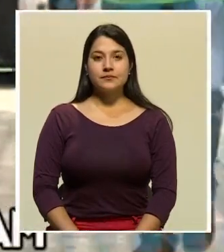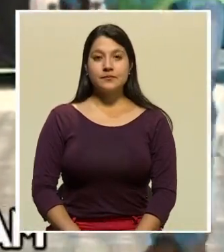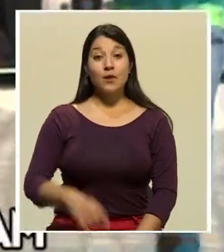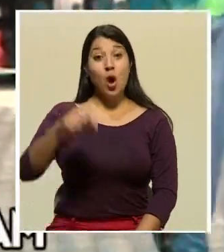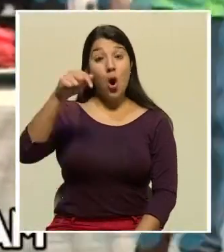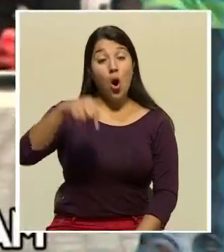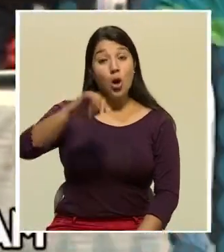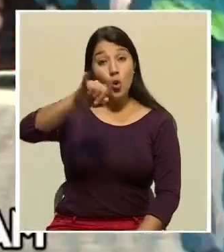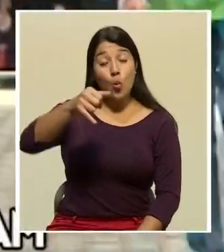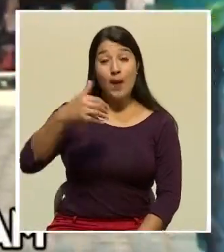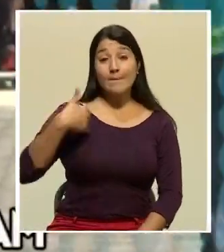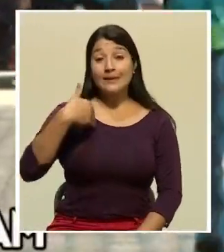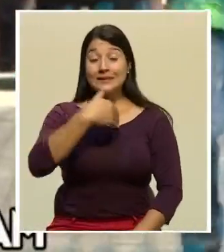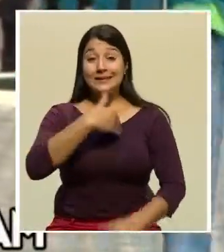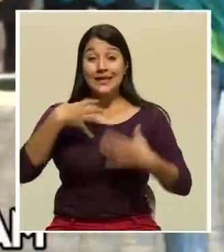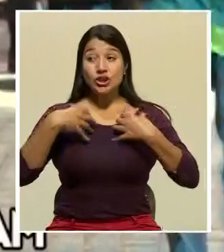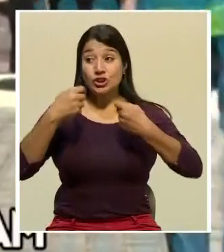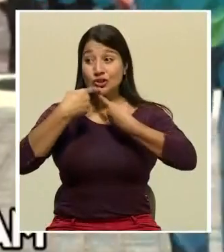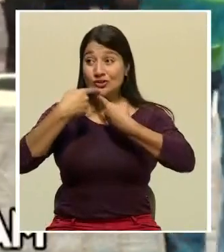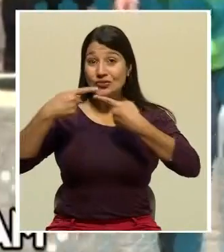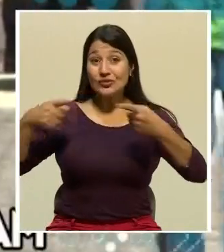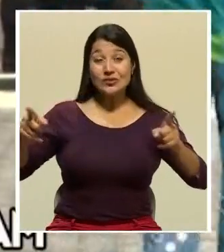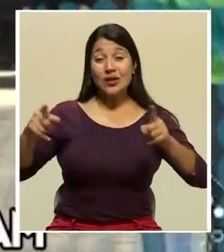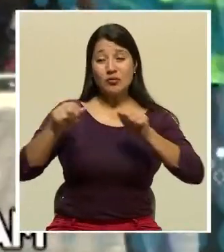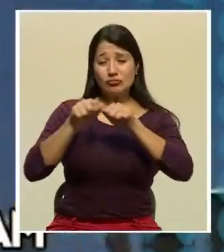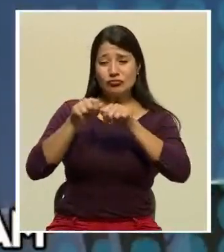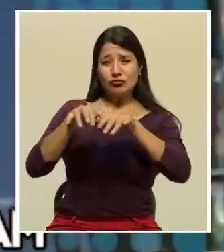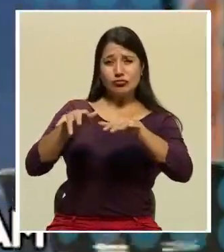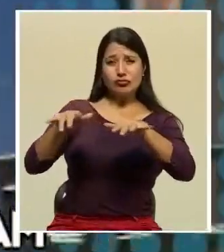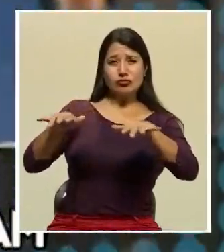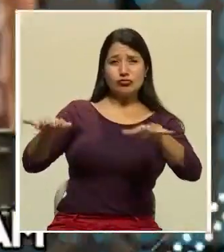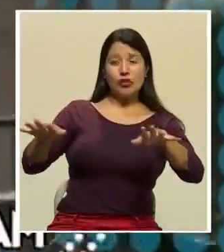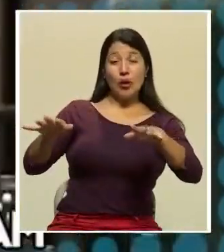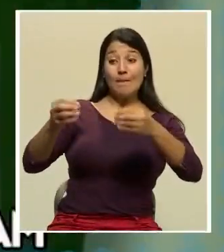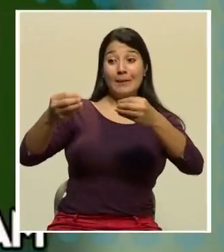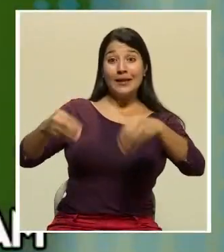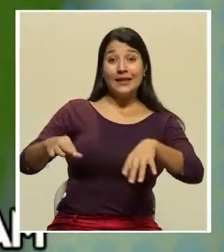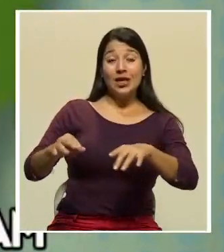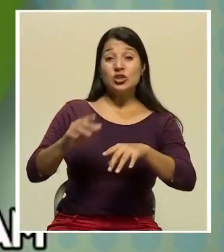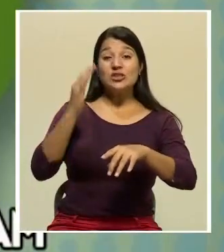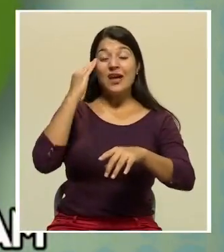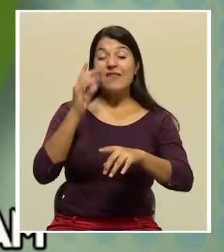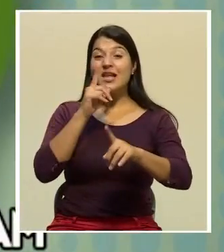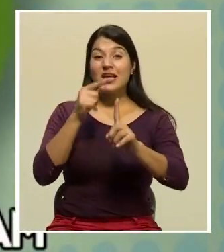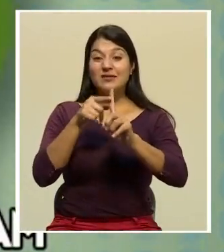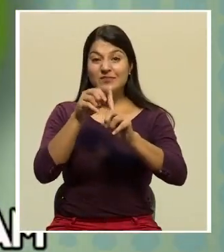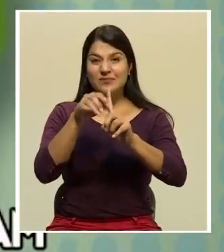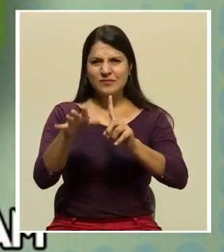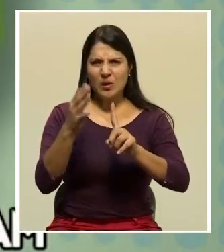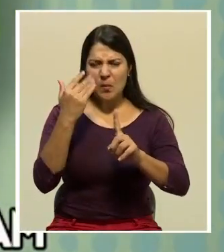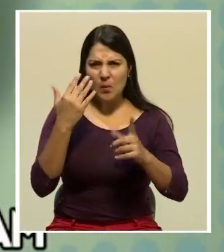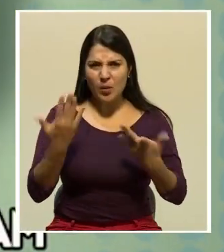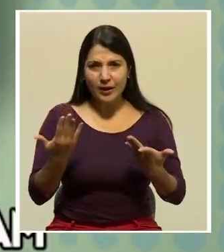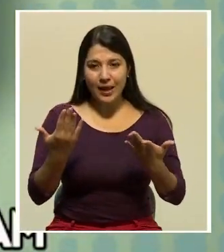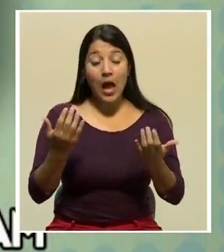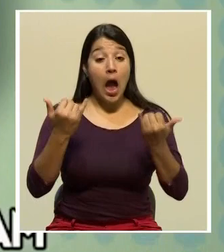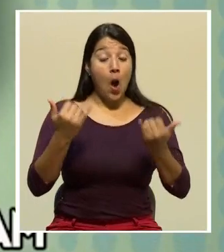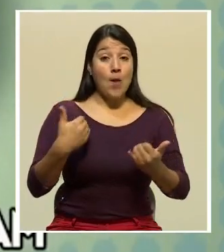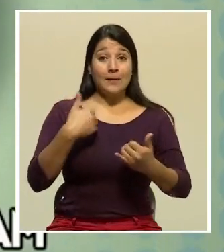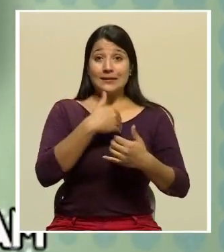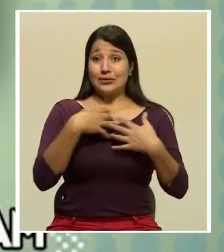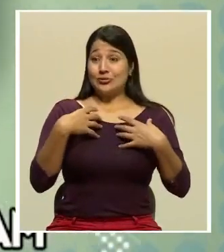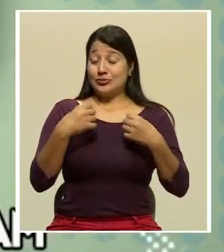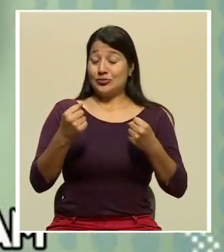Este jueves el Ministerio de Salud declaró transmisión comunitaria en la gran área metropolitana. La declaratoria se justifica en la imposibilidad de